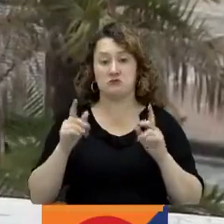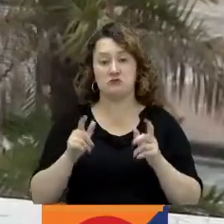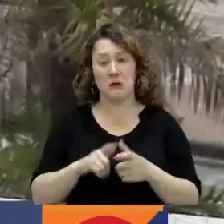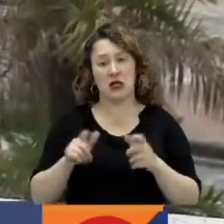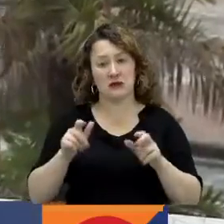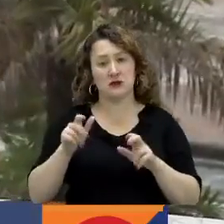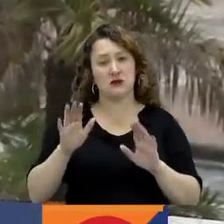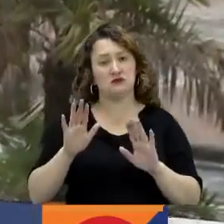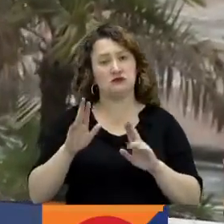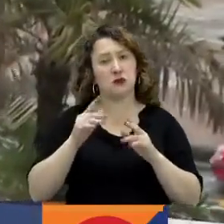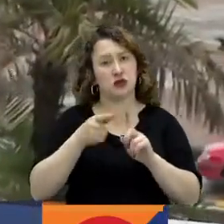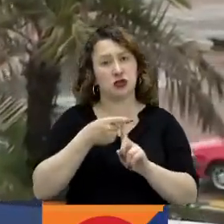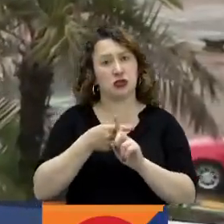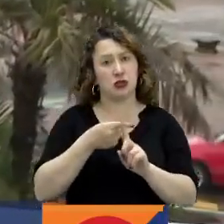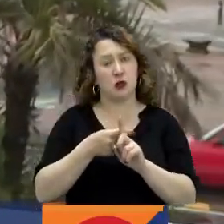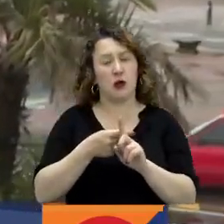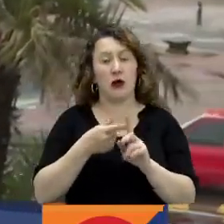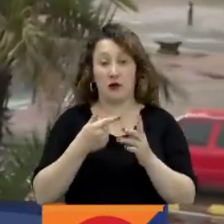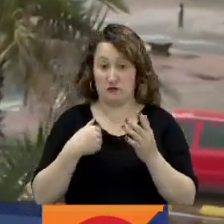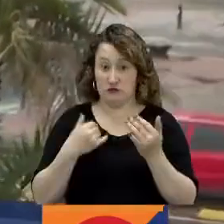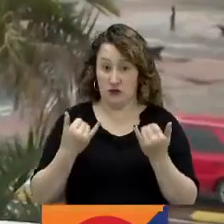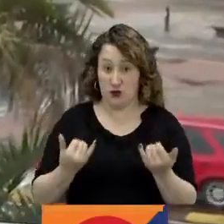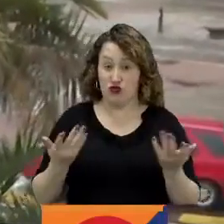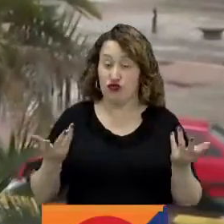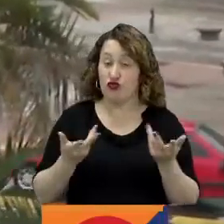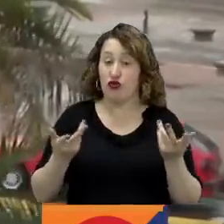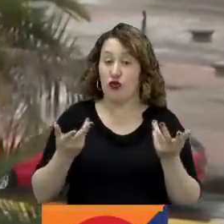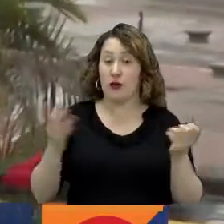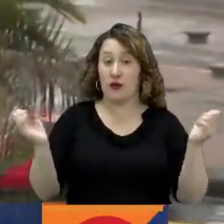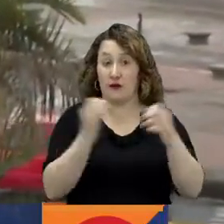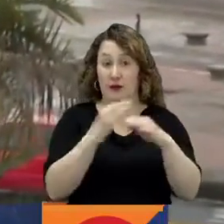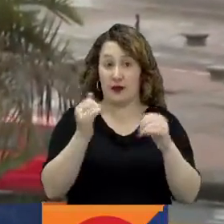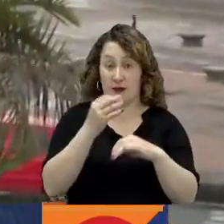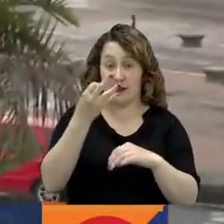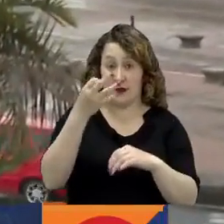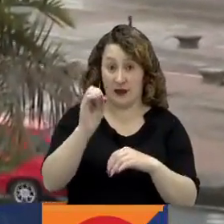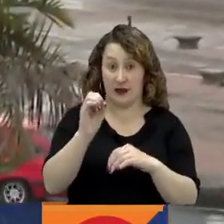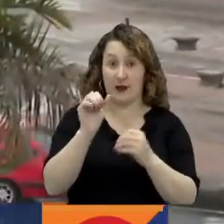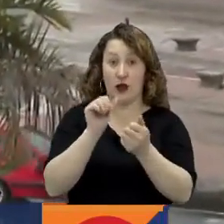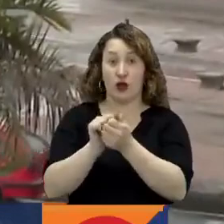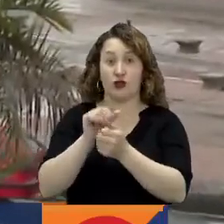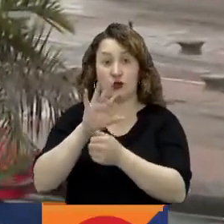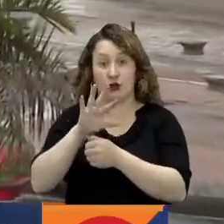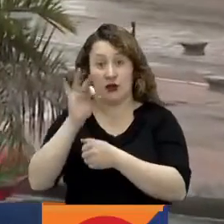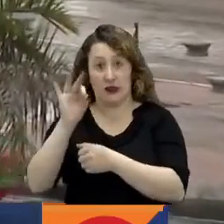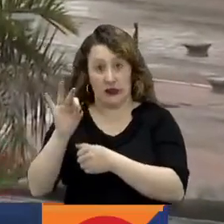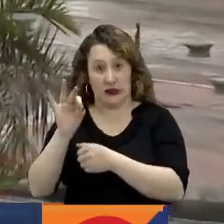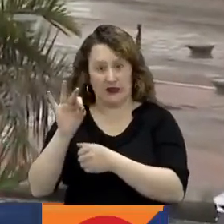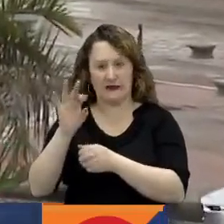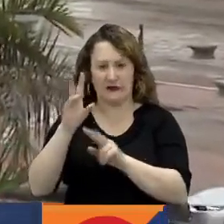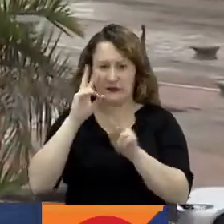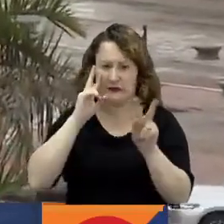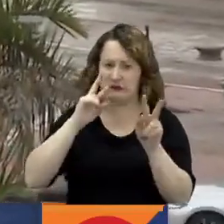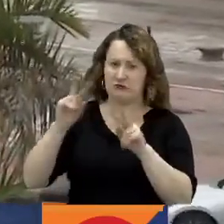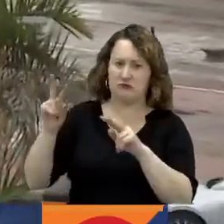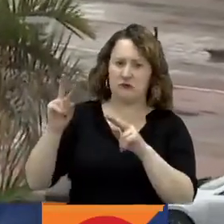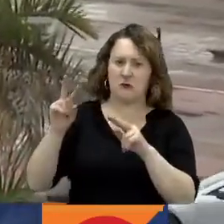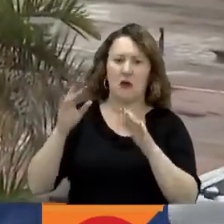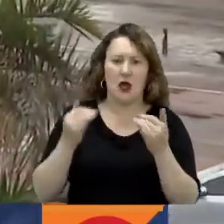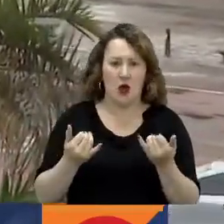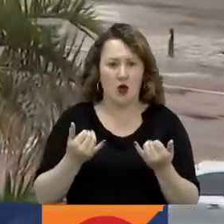de manera muy positiva. Yo hasta ahora me encuentro en la avenida Carrera 30 con calle 53, que como ustedes pueden ver a esta